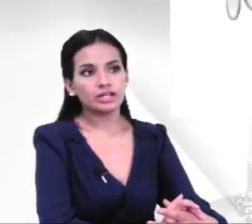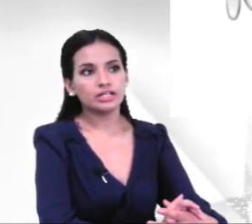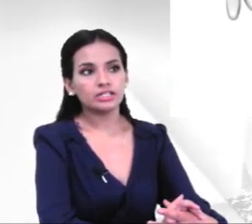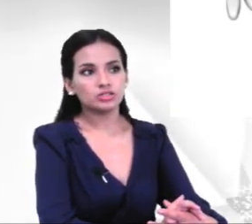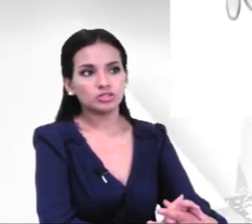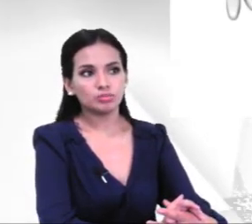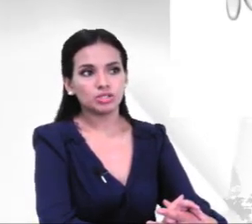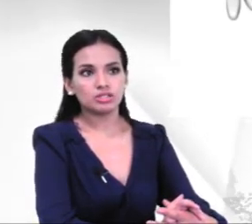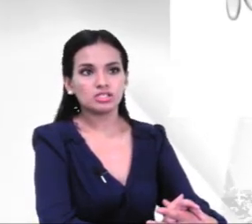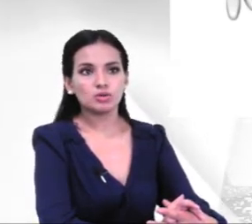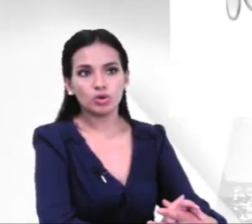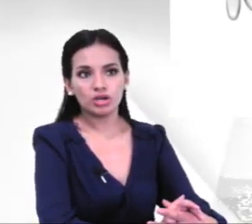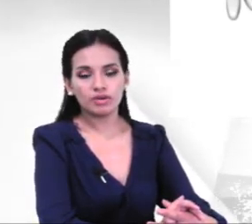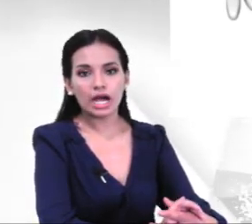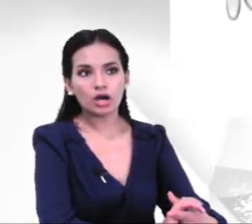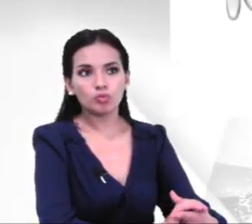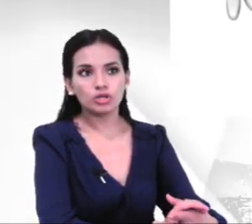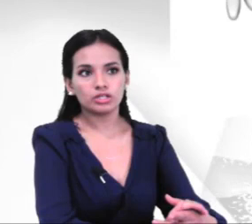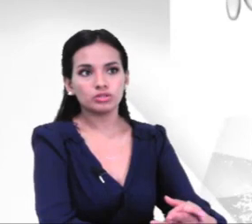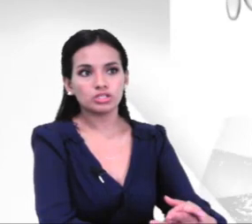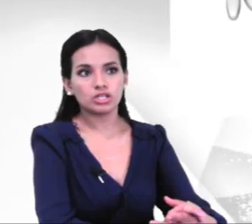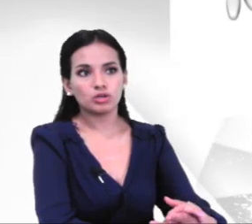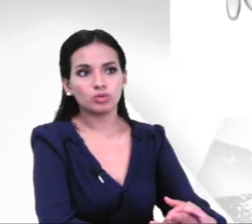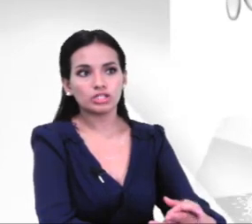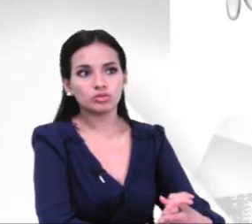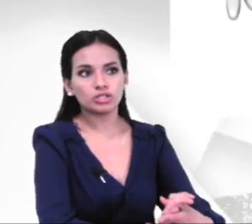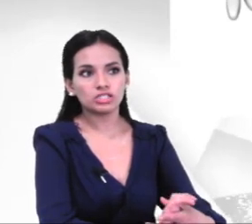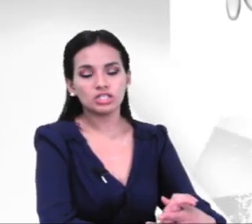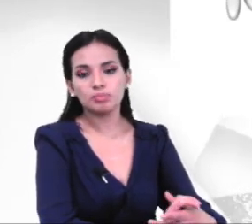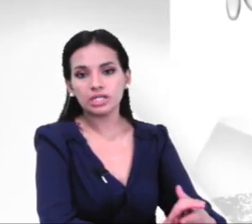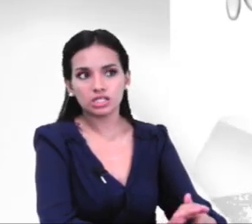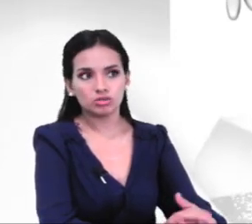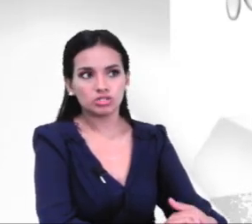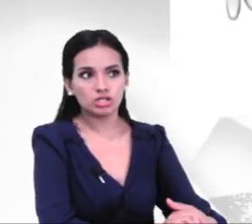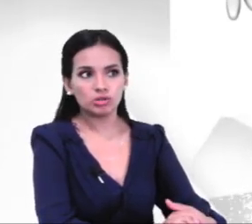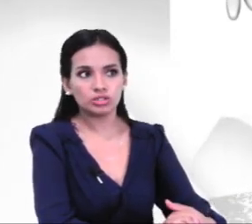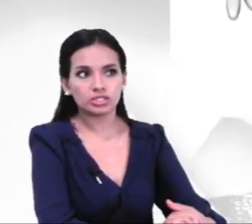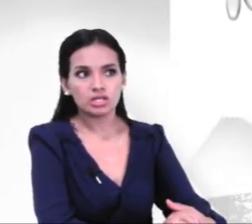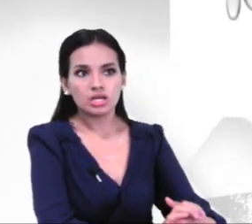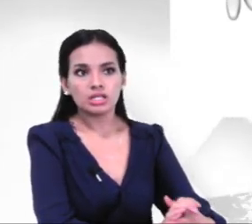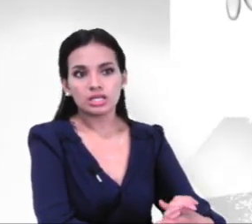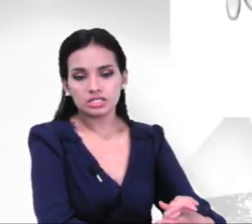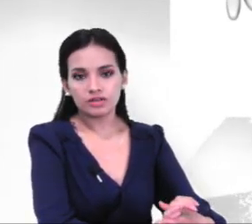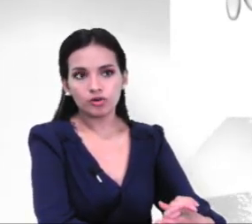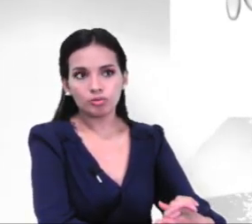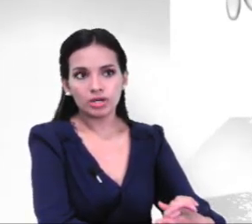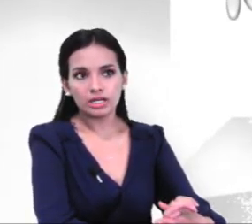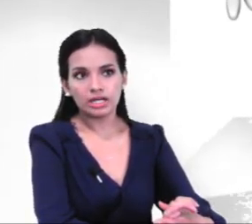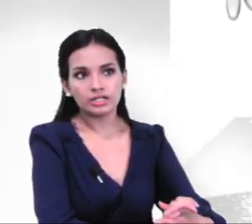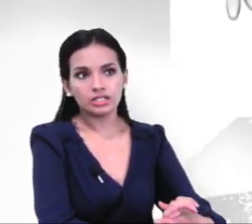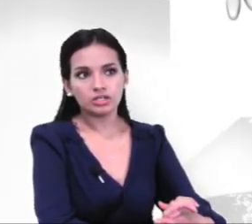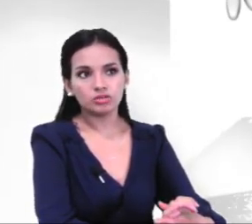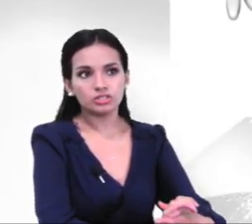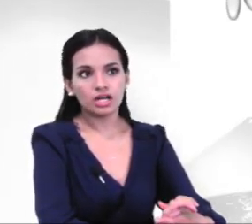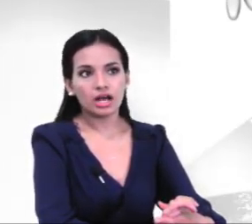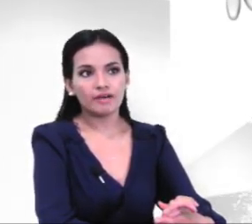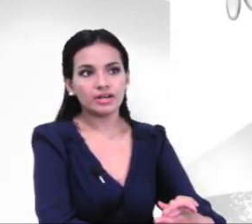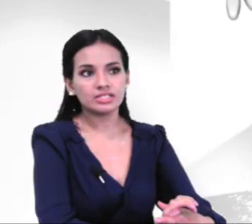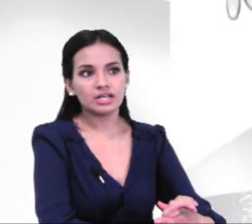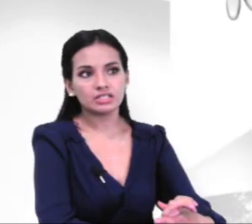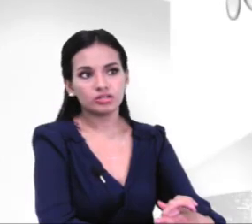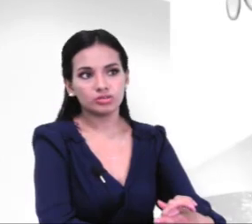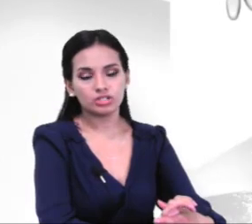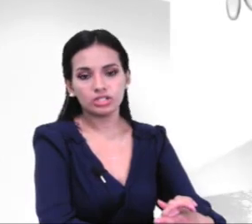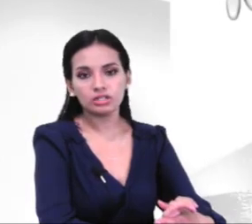natural la arena de estos ambientes se mueve acumulándose en unas zonas y perdiéndose en otras de esta forma la línea de costa